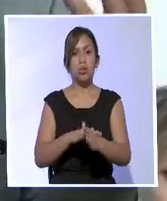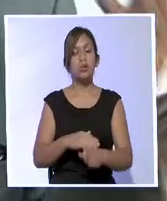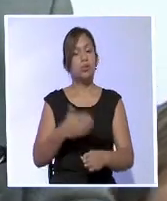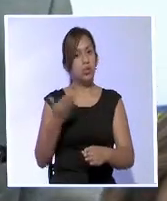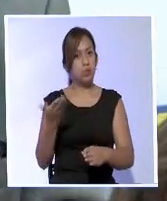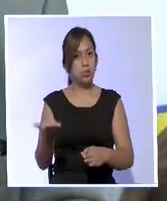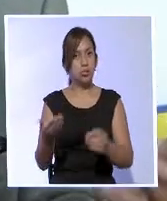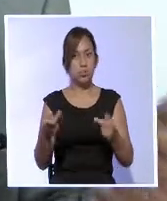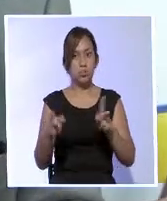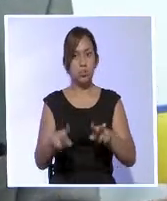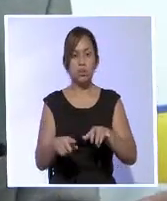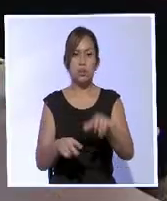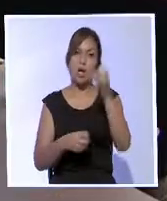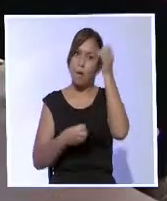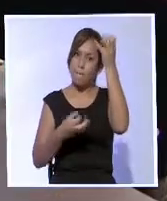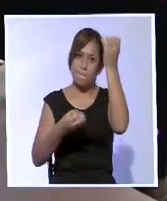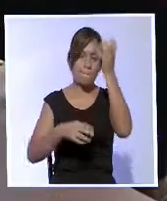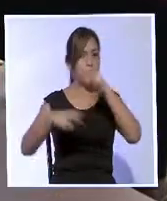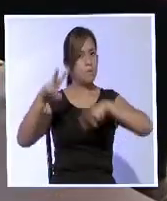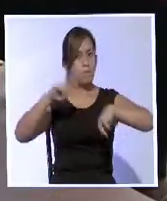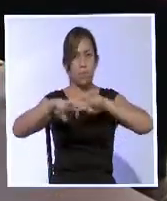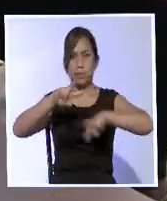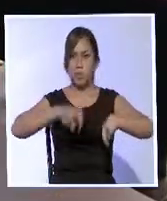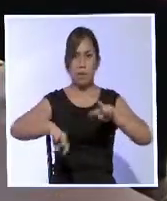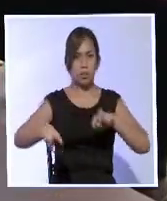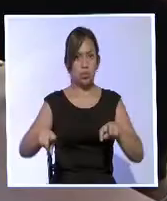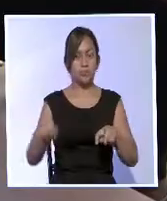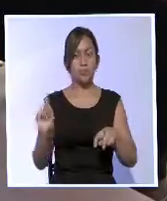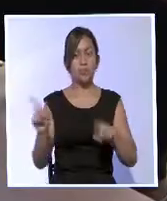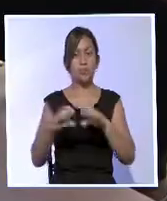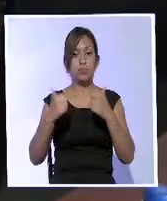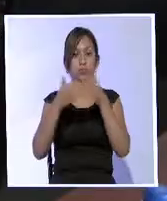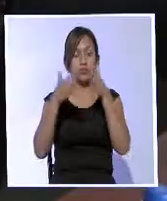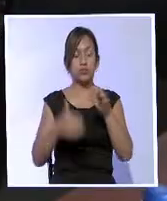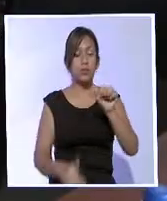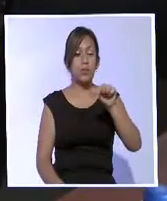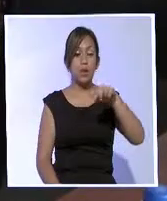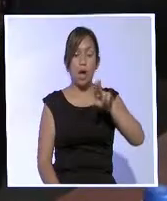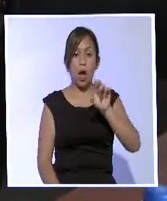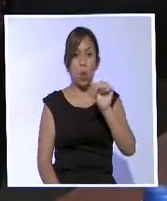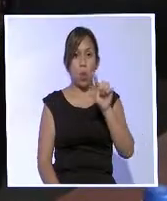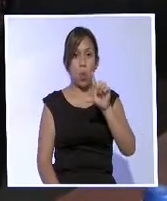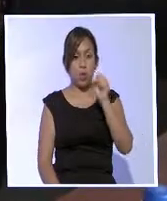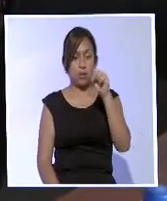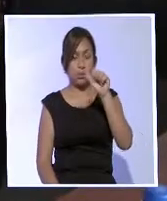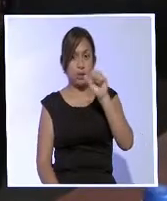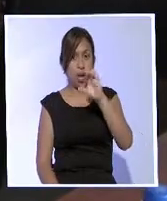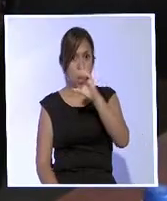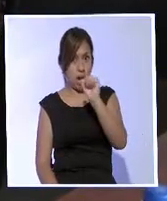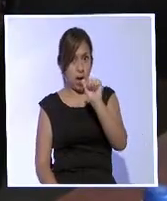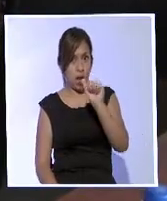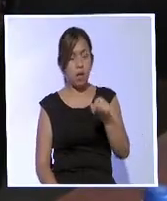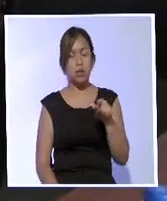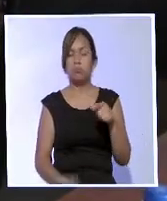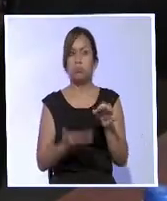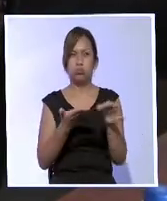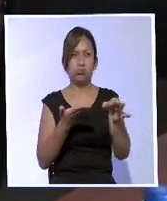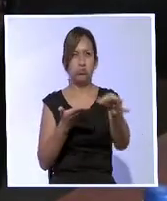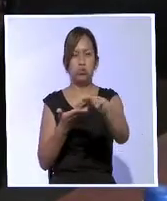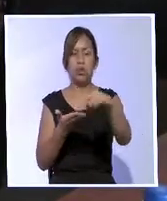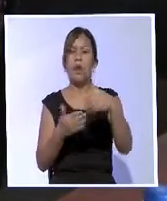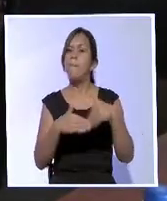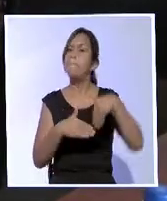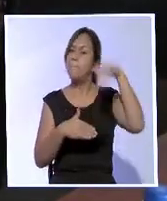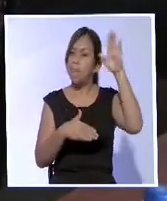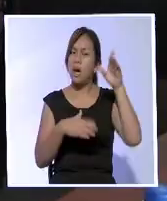educación continua e investigación asimismo el asambleísta josé a acá expresó que en el sector rural hace falta mayor atención de